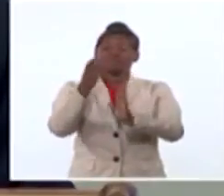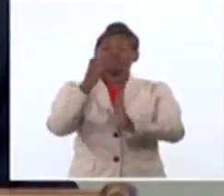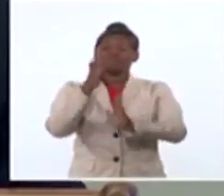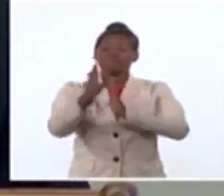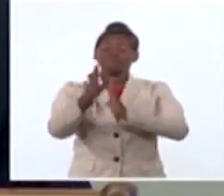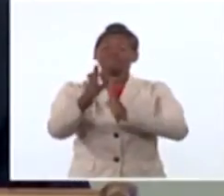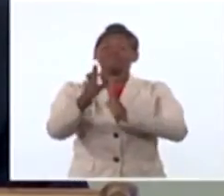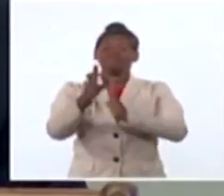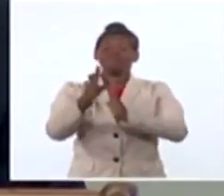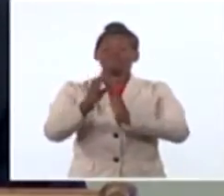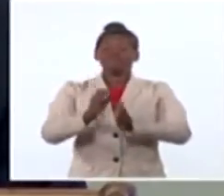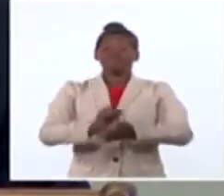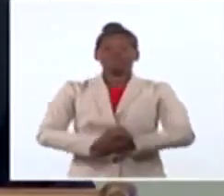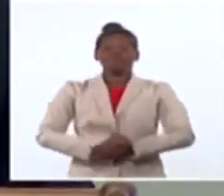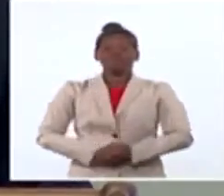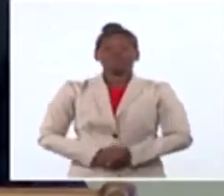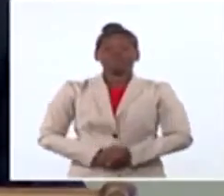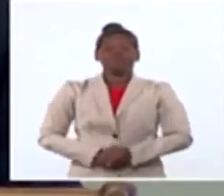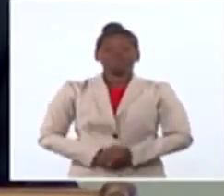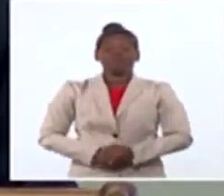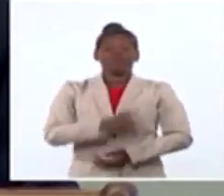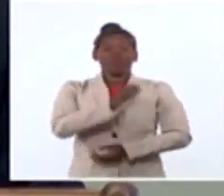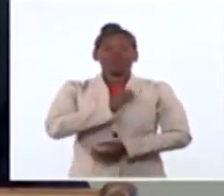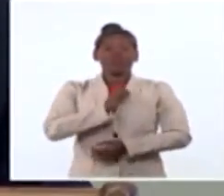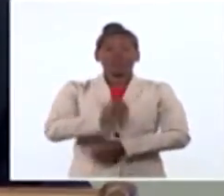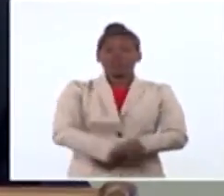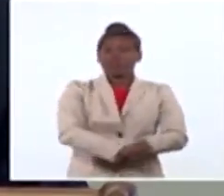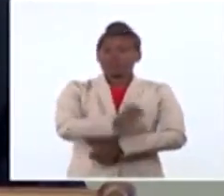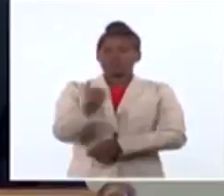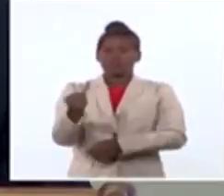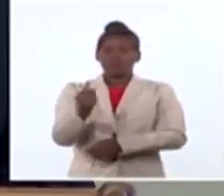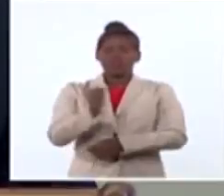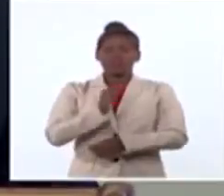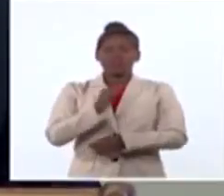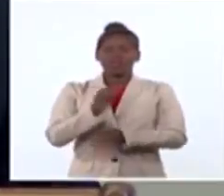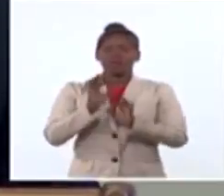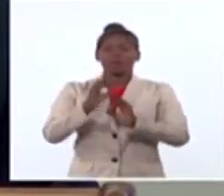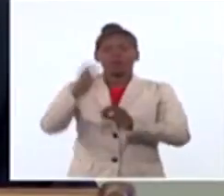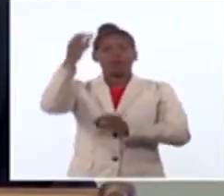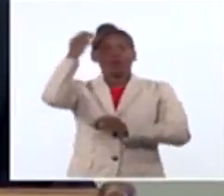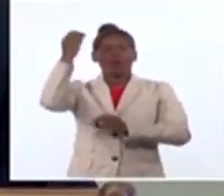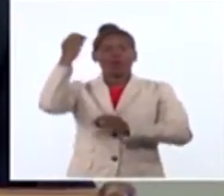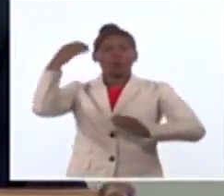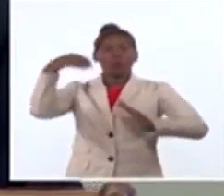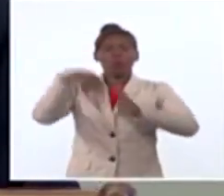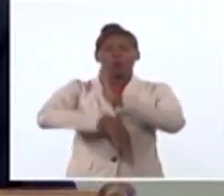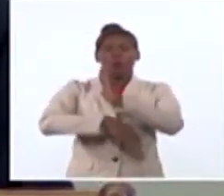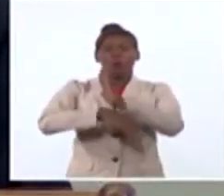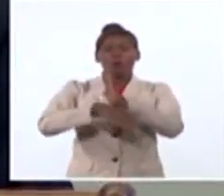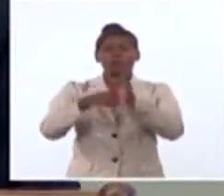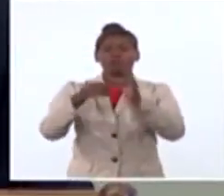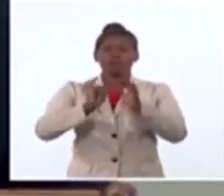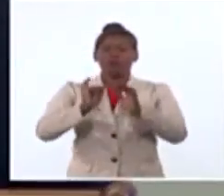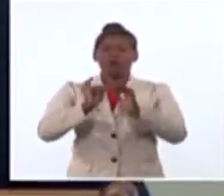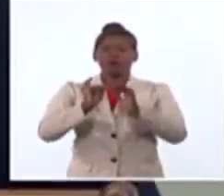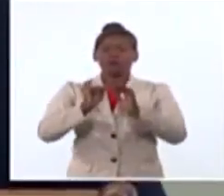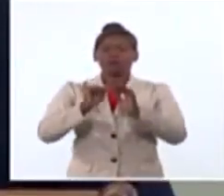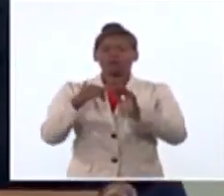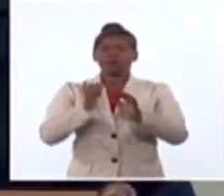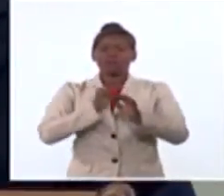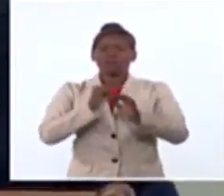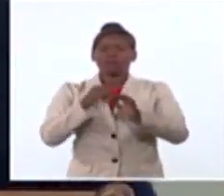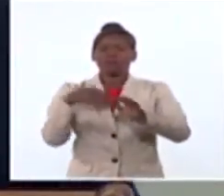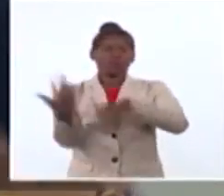internos, forzar un cambio de régimen, destruir el orden constitucional